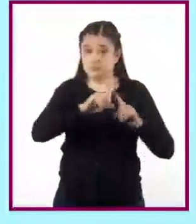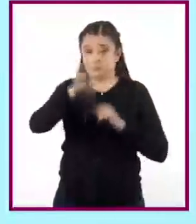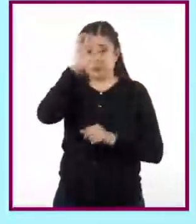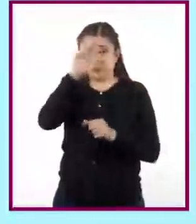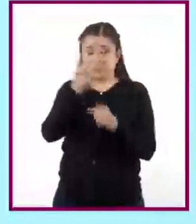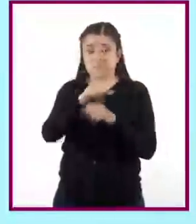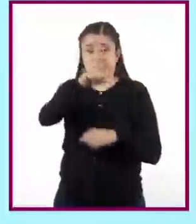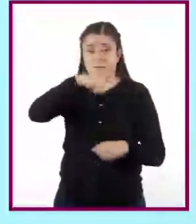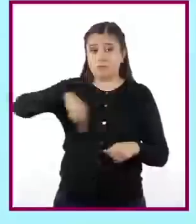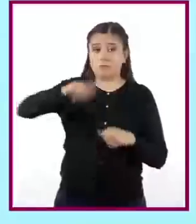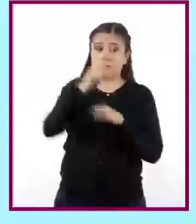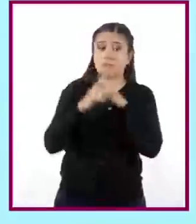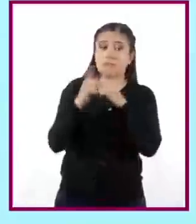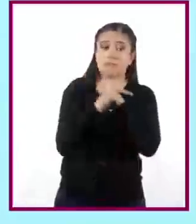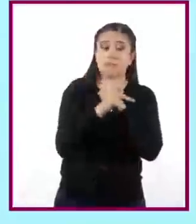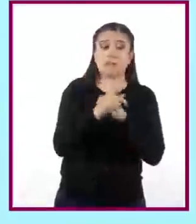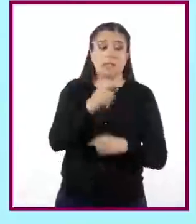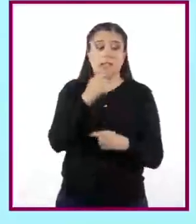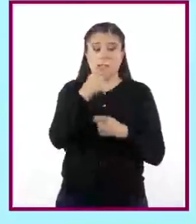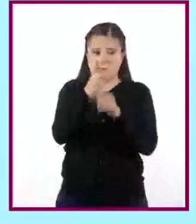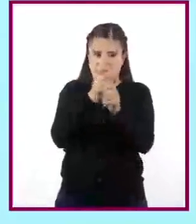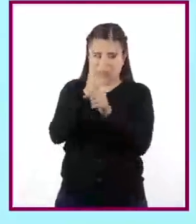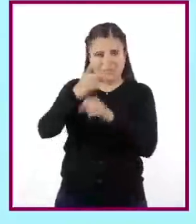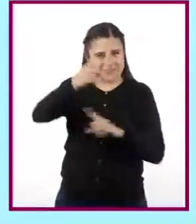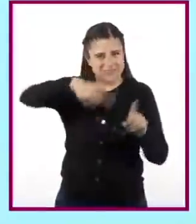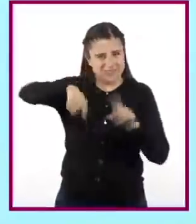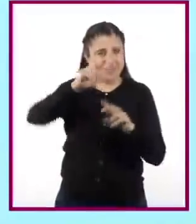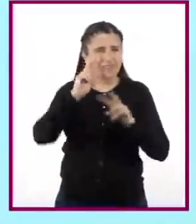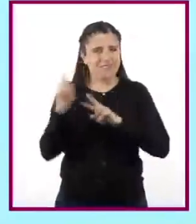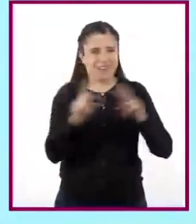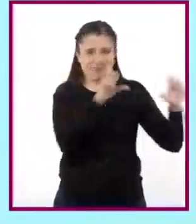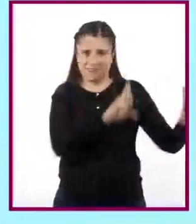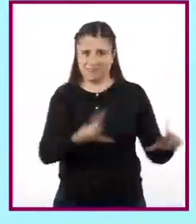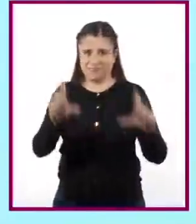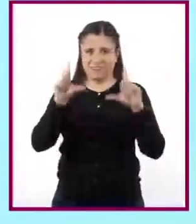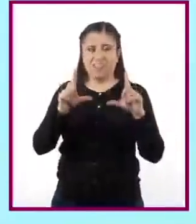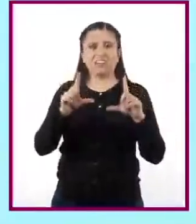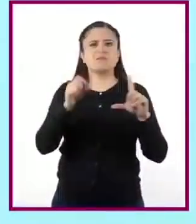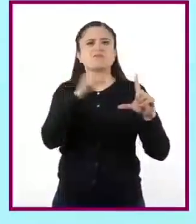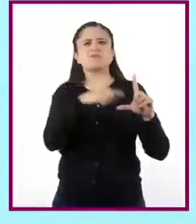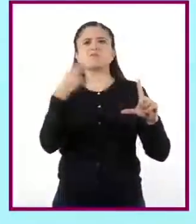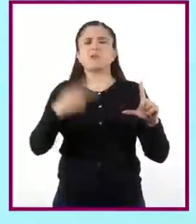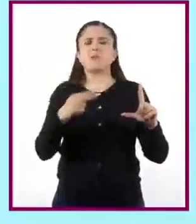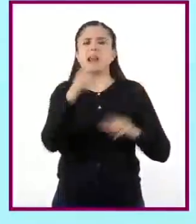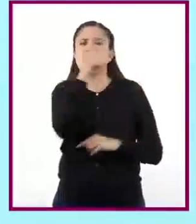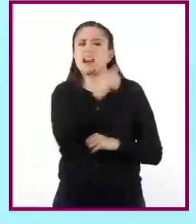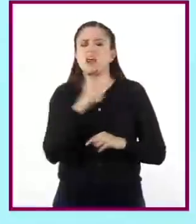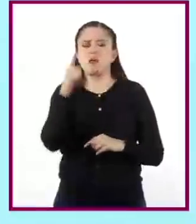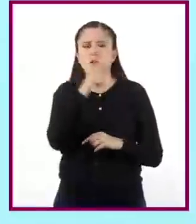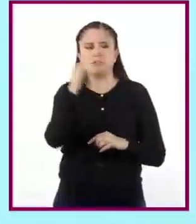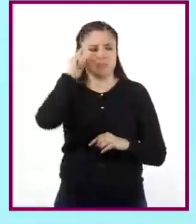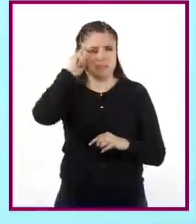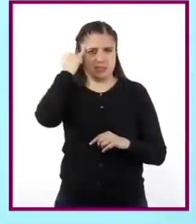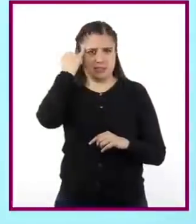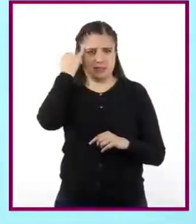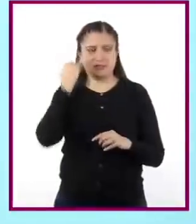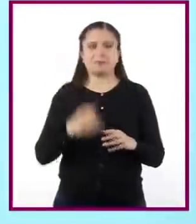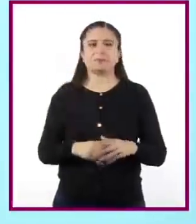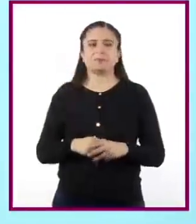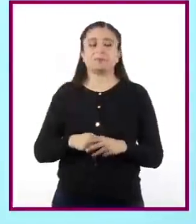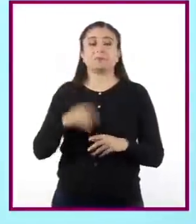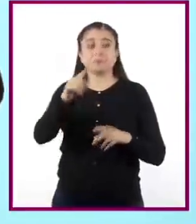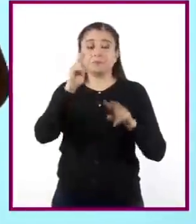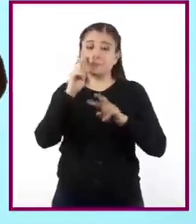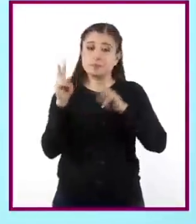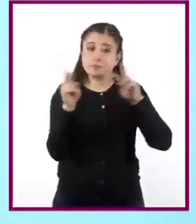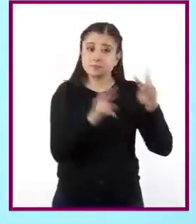de nuestro país, las y los invitamos a ver el siguiente video, llamado Lenguas Indígenas. Verán que